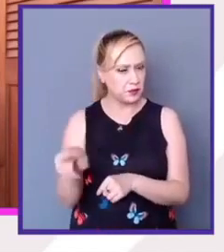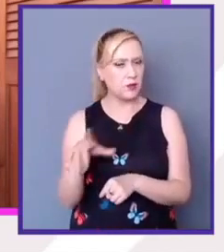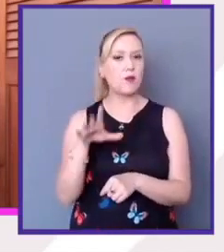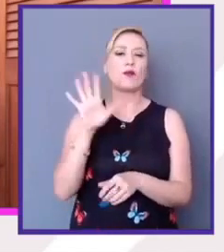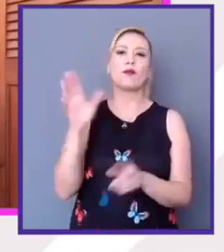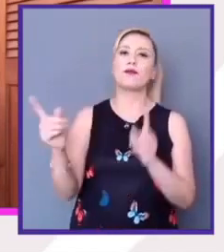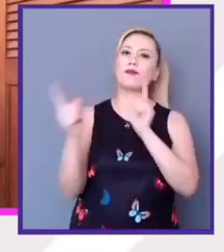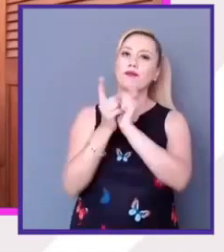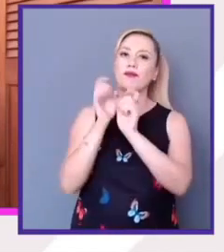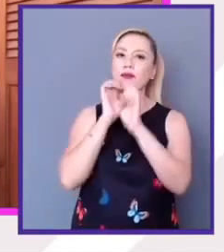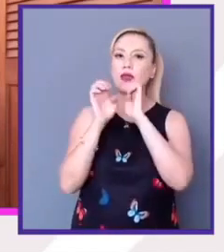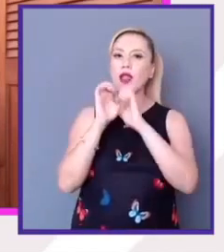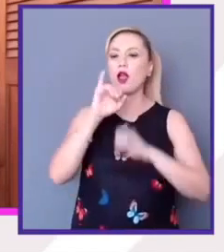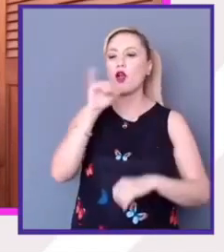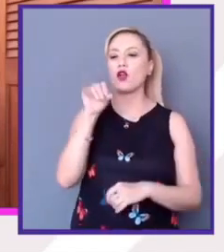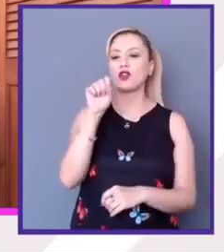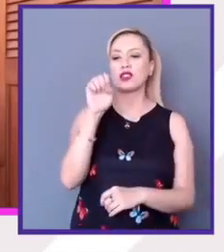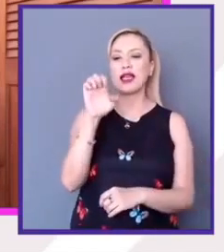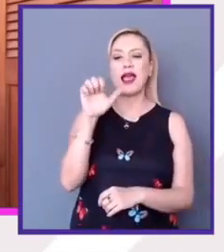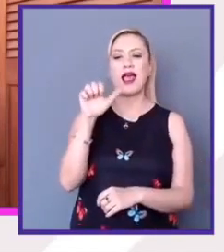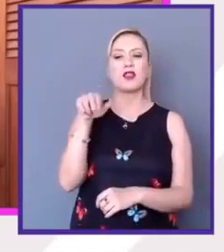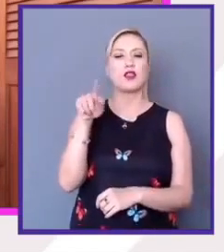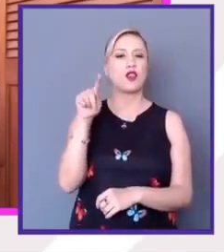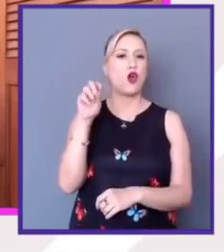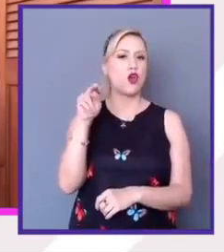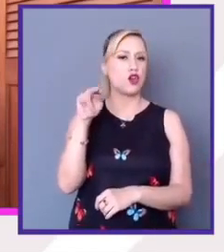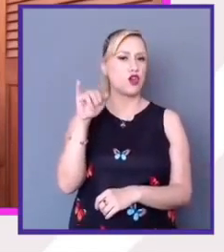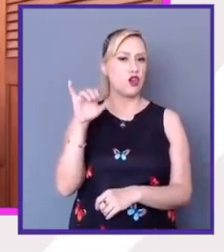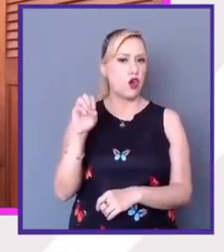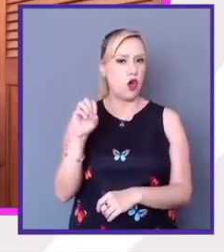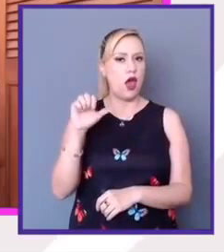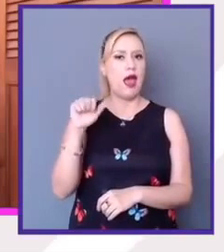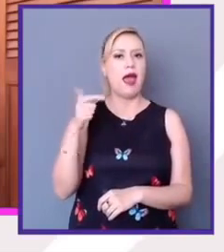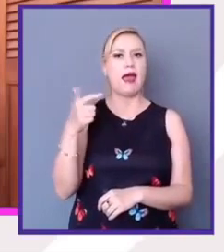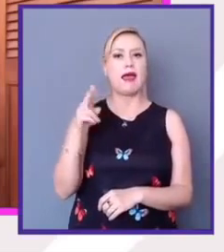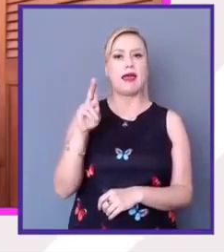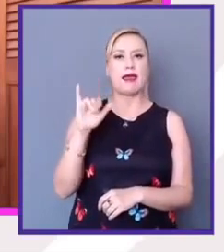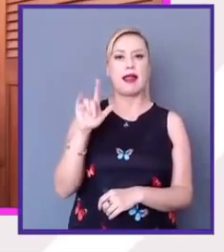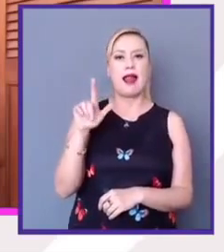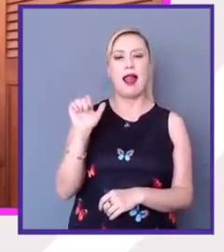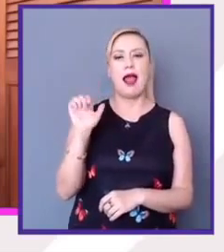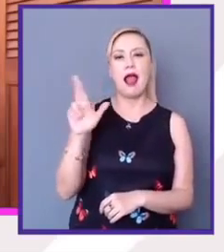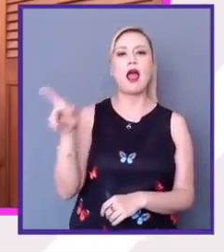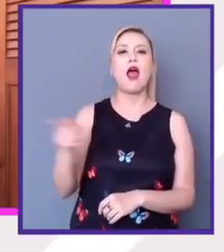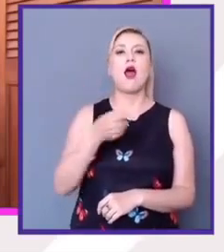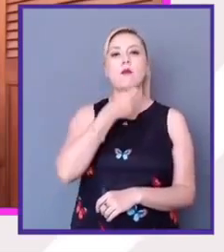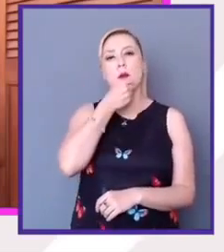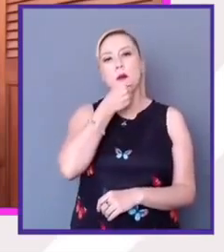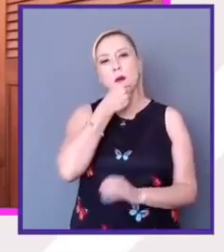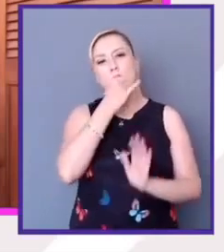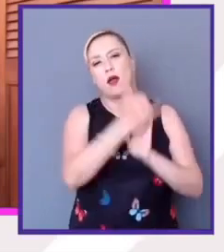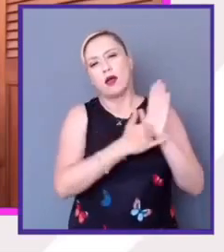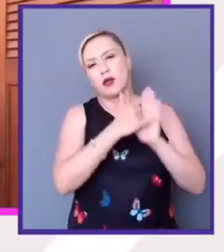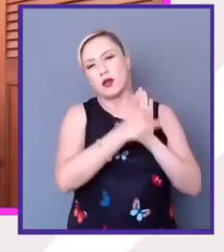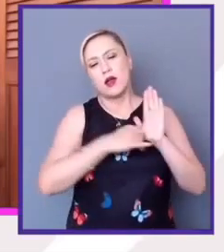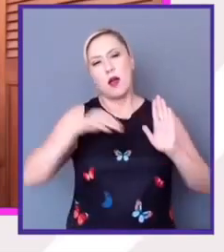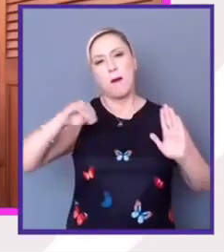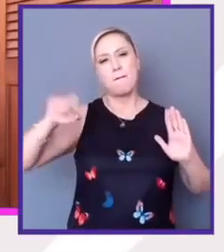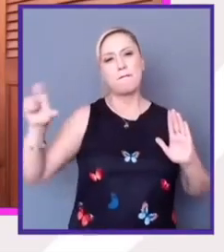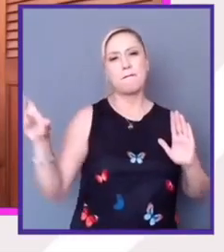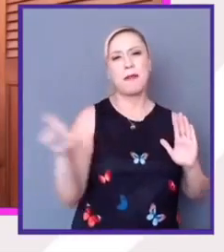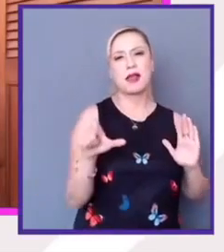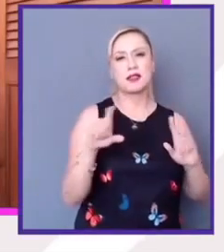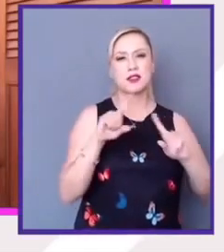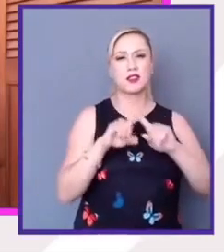Aguilar, al director de Racismo MX, y pueden encontrar ya el video en YouTube donde él va dando, pues, justo por qué el excluir